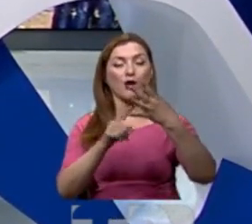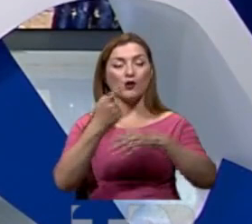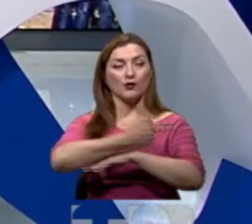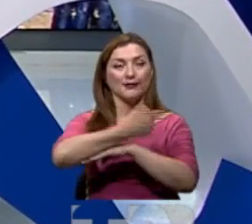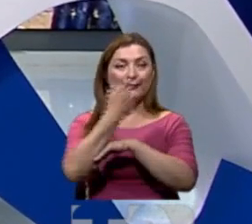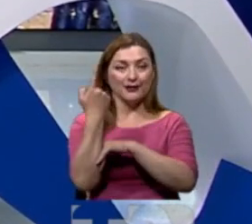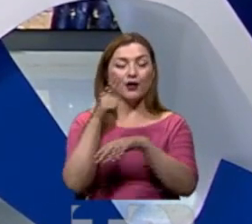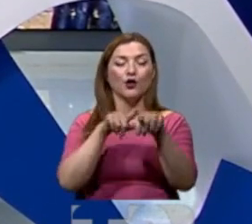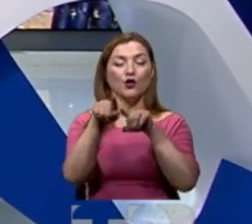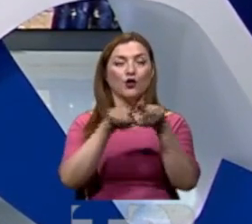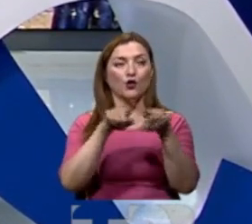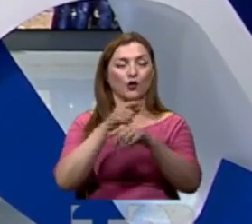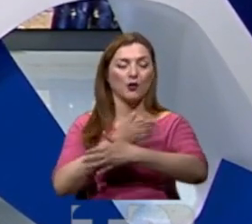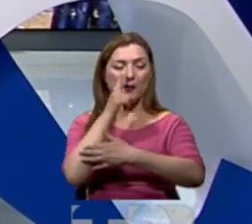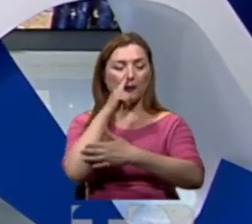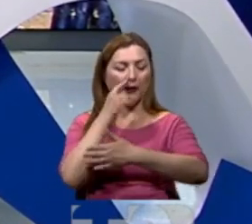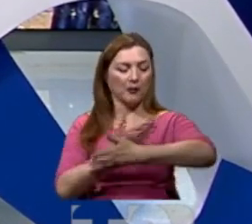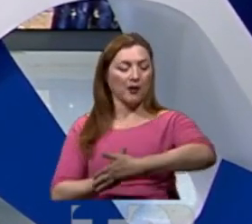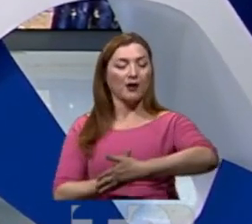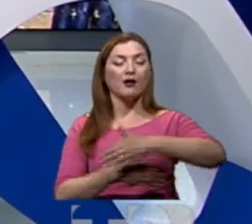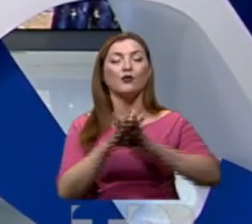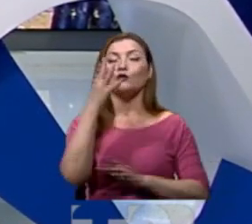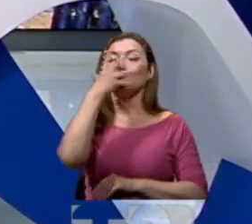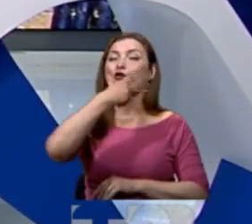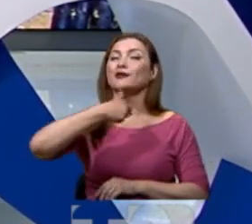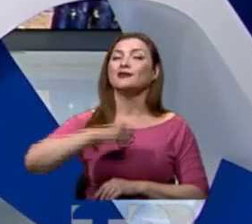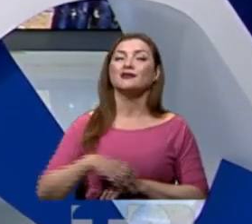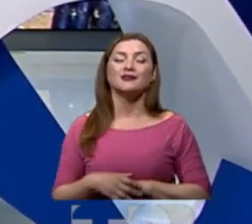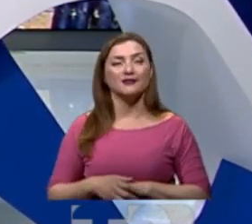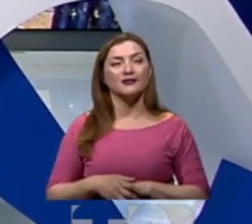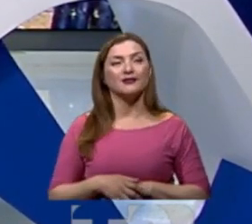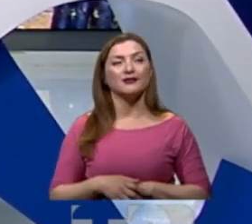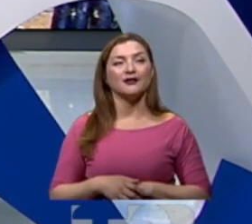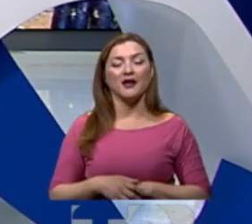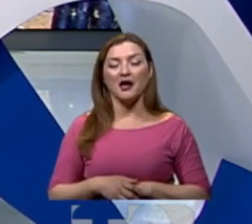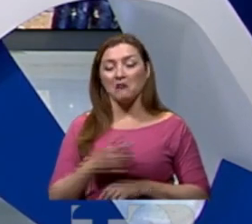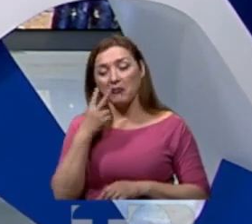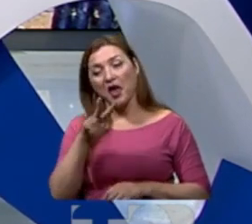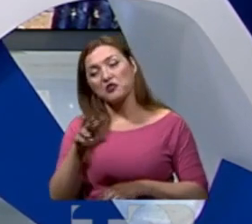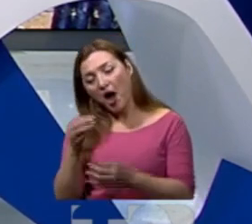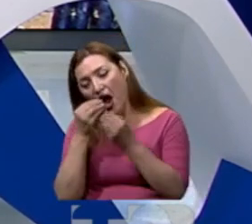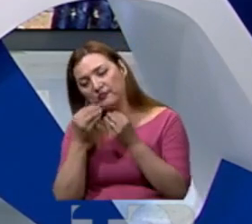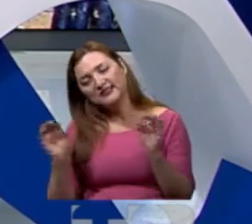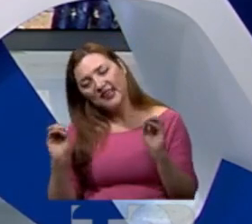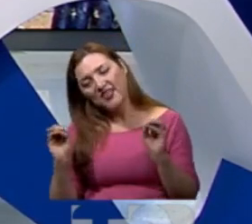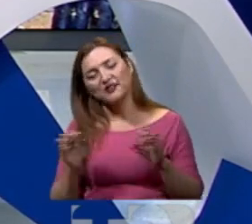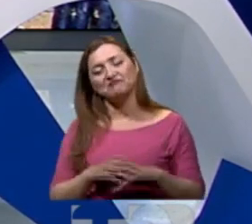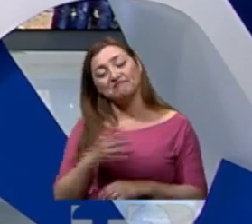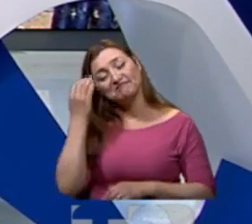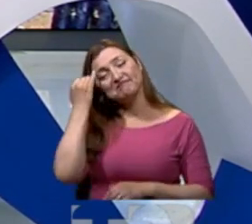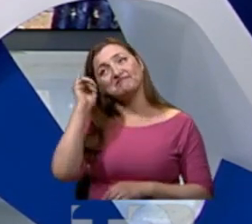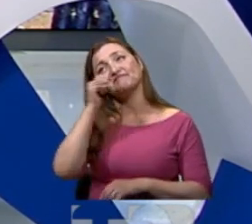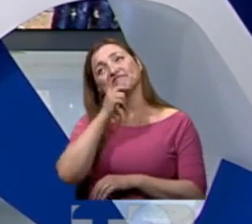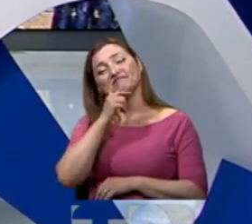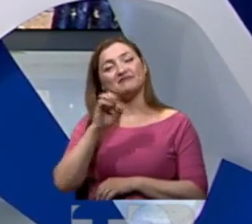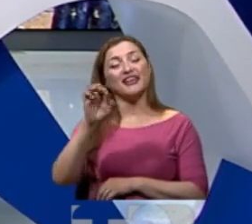de la guagua más linda y estamos viendo cosas súper lindas, viendo, porque de ahí a aquí no hemos probado. No hemos probado. Escucho, nos imaginamos, porque Steffi